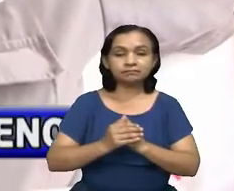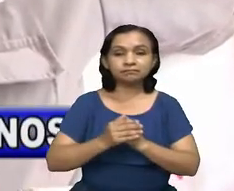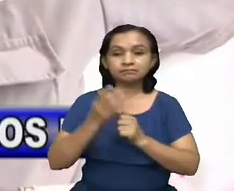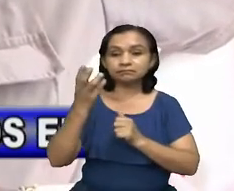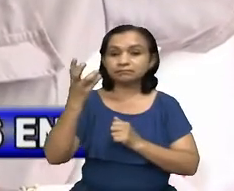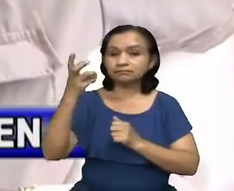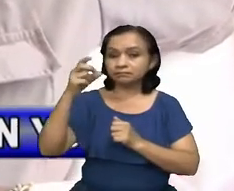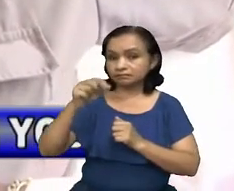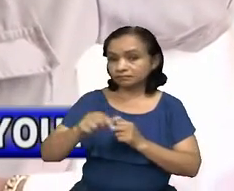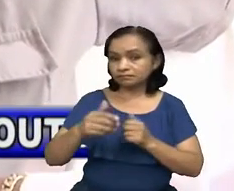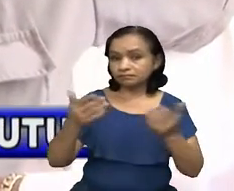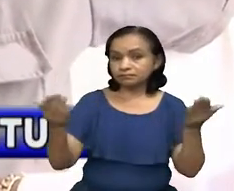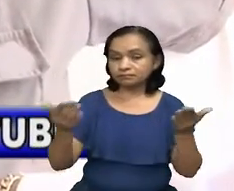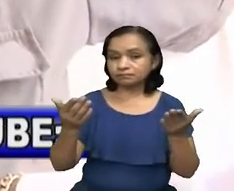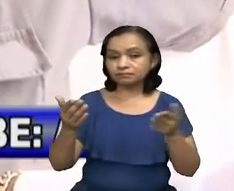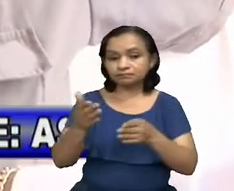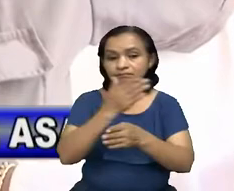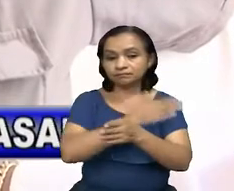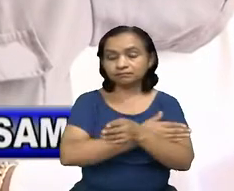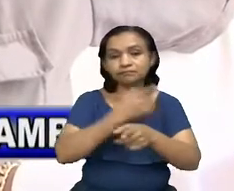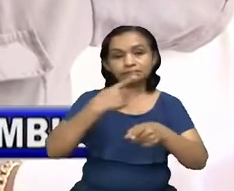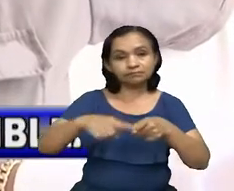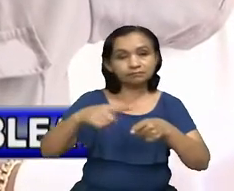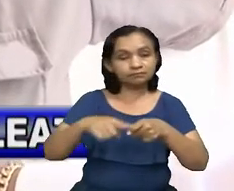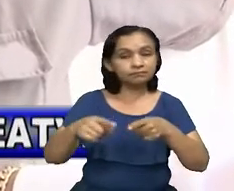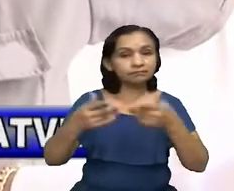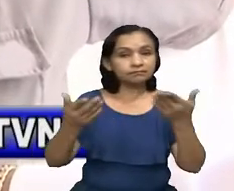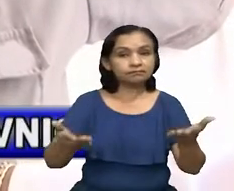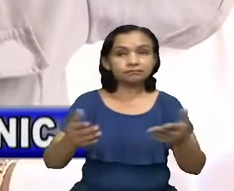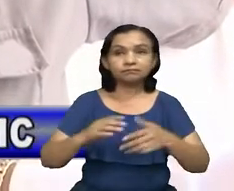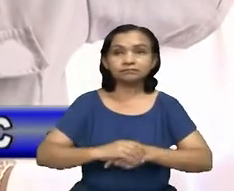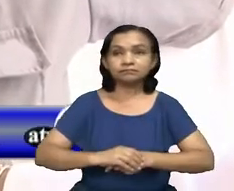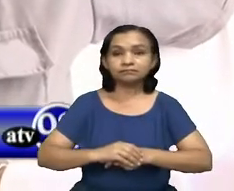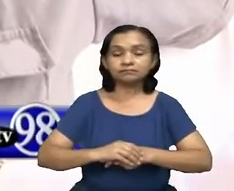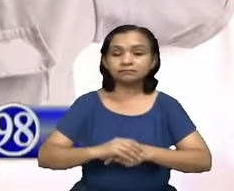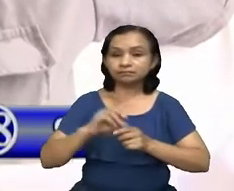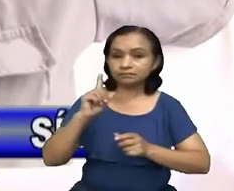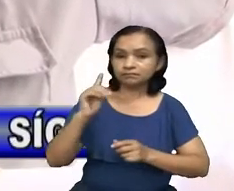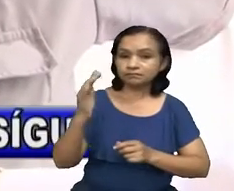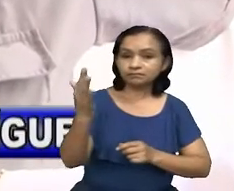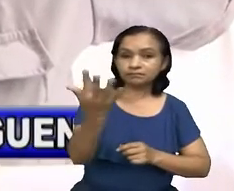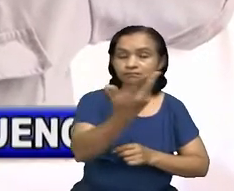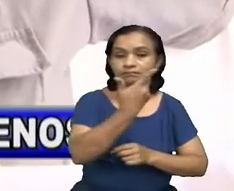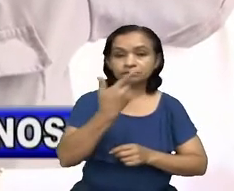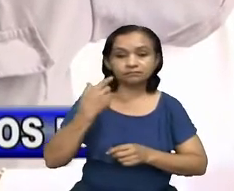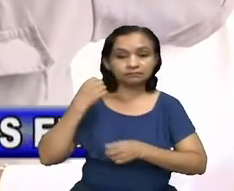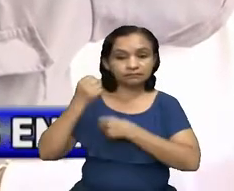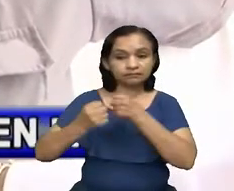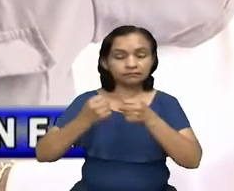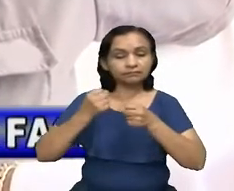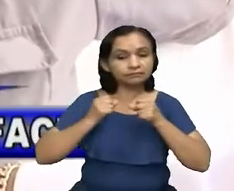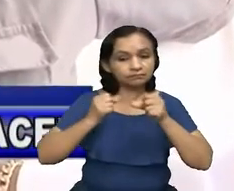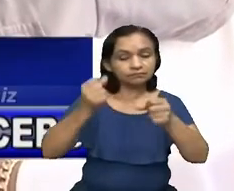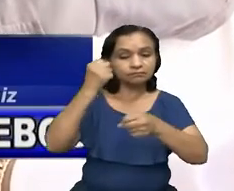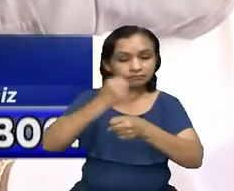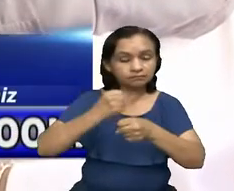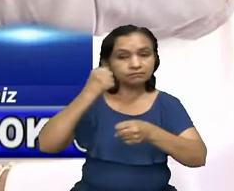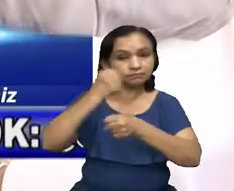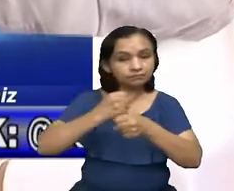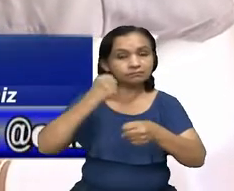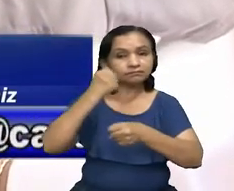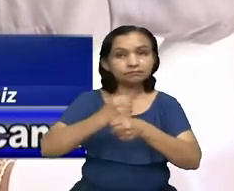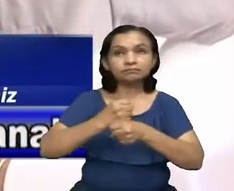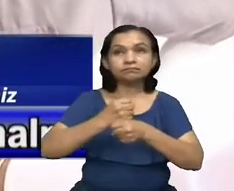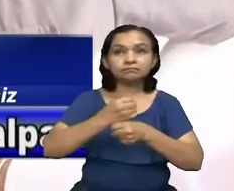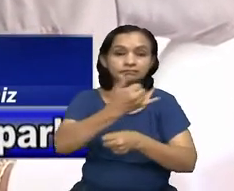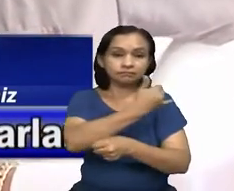fecha antes del pago, pues, ya, y es algo que nosotros nos hemos ganado en todo el tiempo que hemos trabajado. Yo como trabajador del